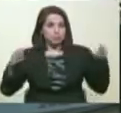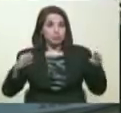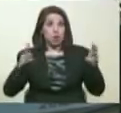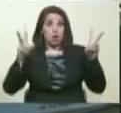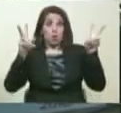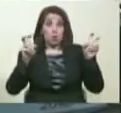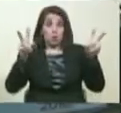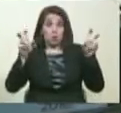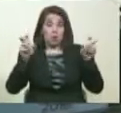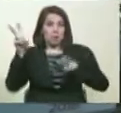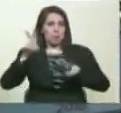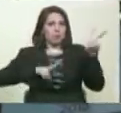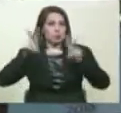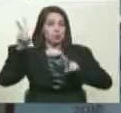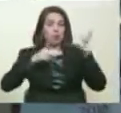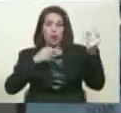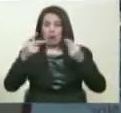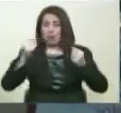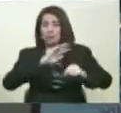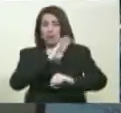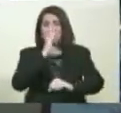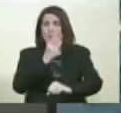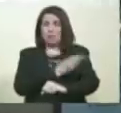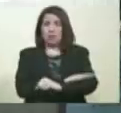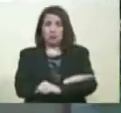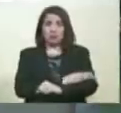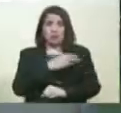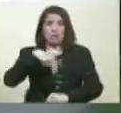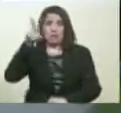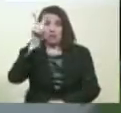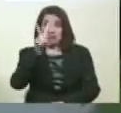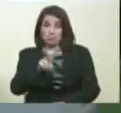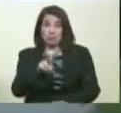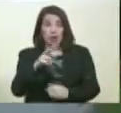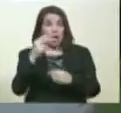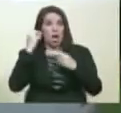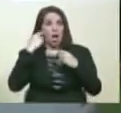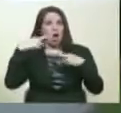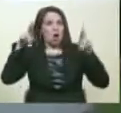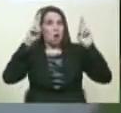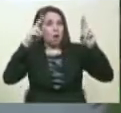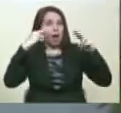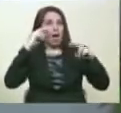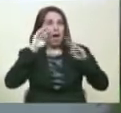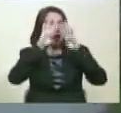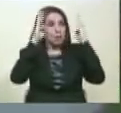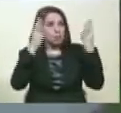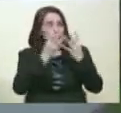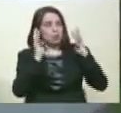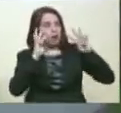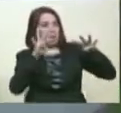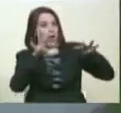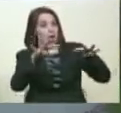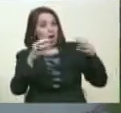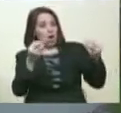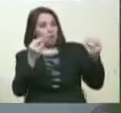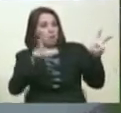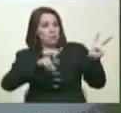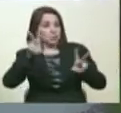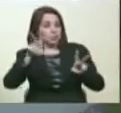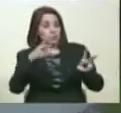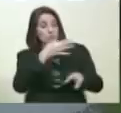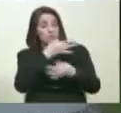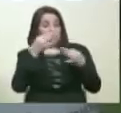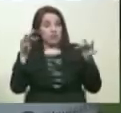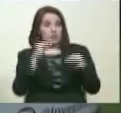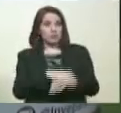la exposición de economía más poderosa de Venezuela. Sí, ojalá sí. El mundo pudiera ver esto. Ojalá el mundo entero pudiera ver esto. Vamos a entrar,